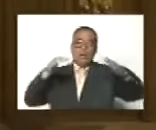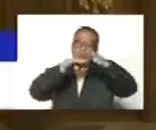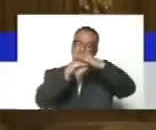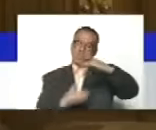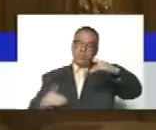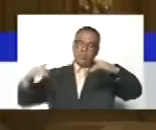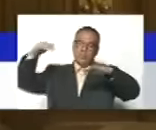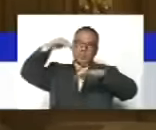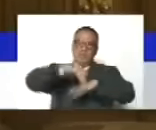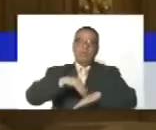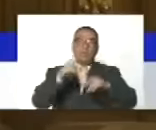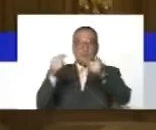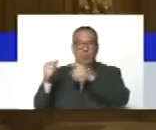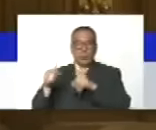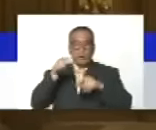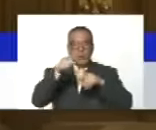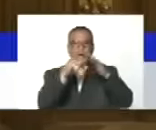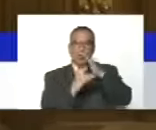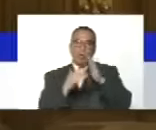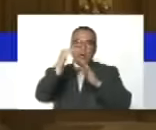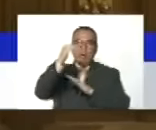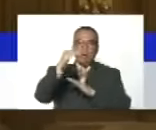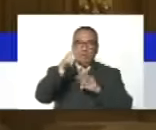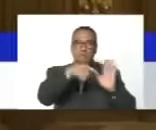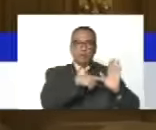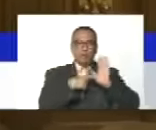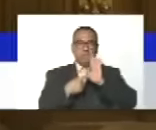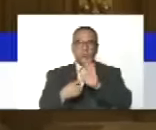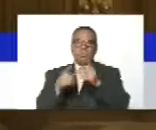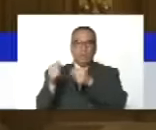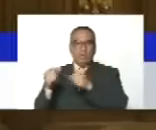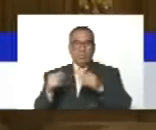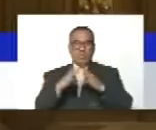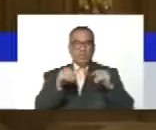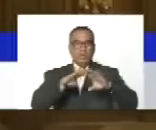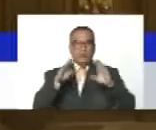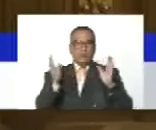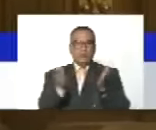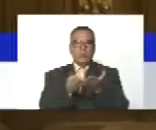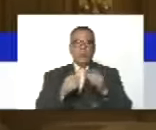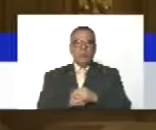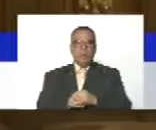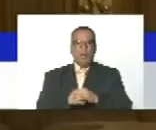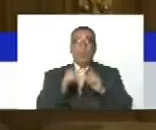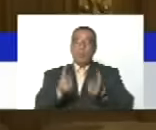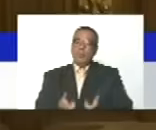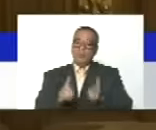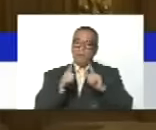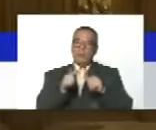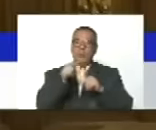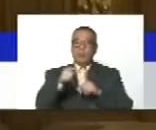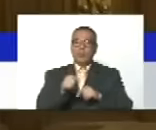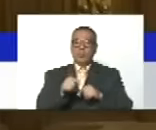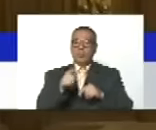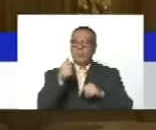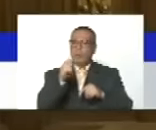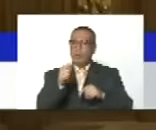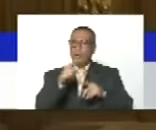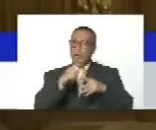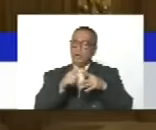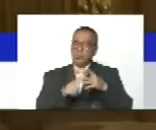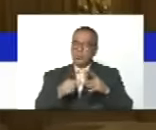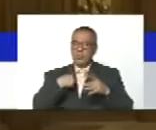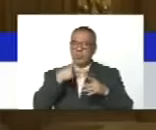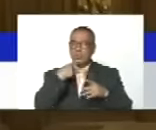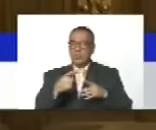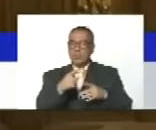salto económico que pone a China a la vanguardia de la economía mundial y que permitió, y no es poca cosa decir, los